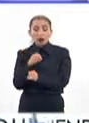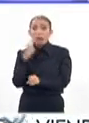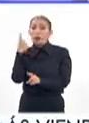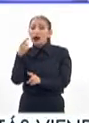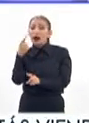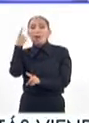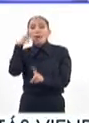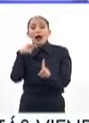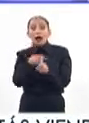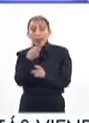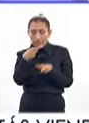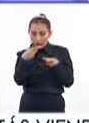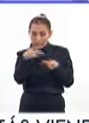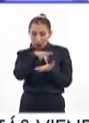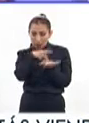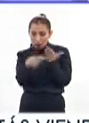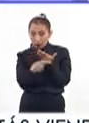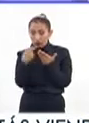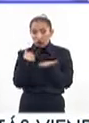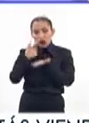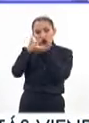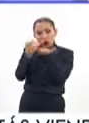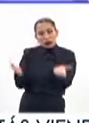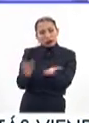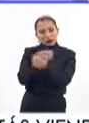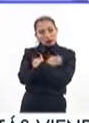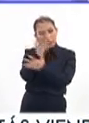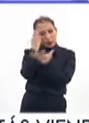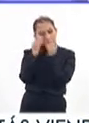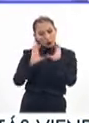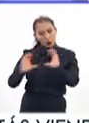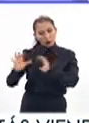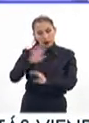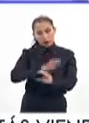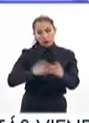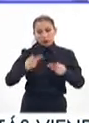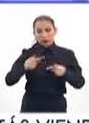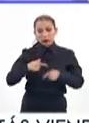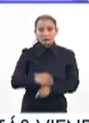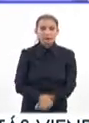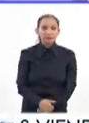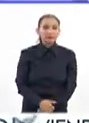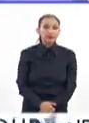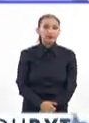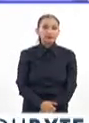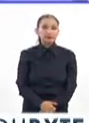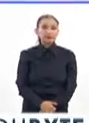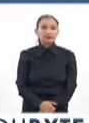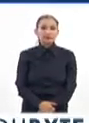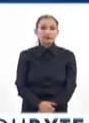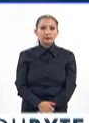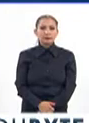con el objetivo de desarrollar proyectos que ayuden a fomentar una educación ambiental en la población mundial. Vea usted.